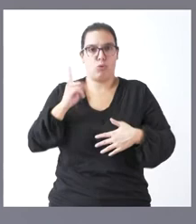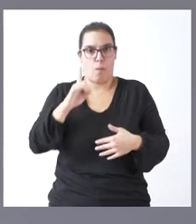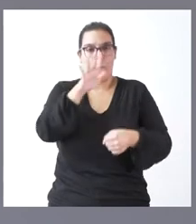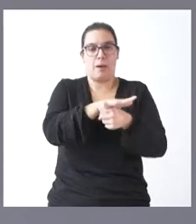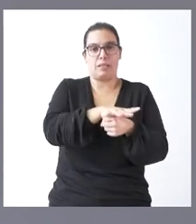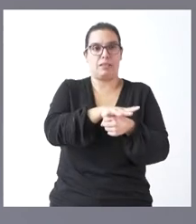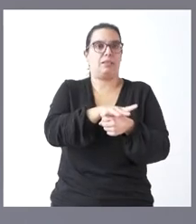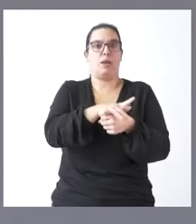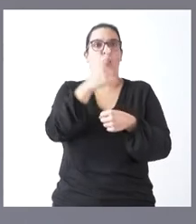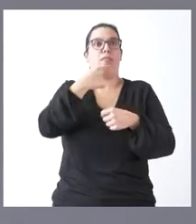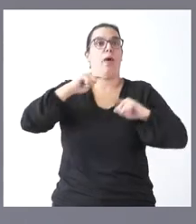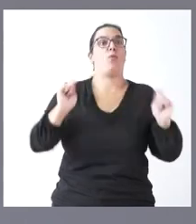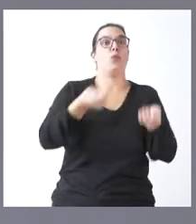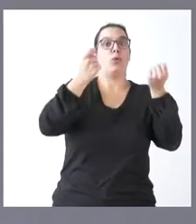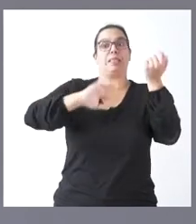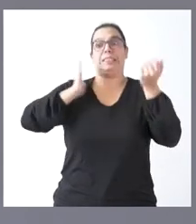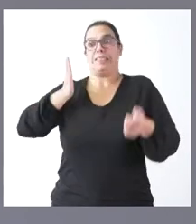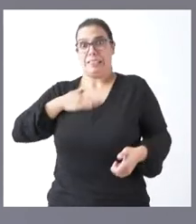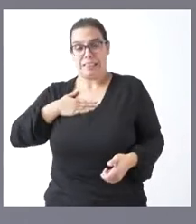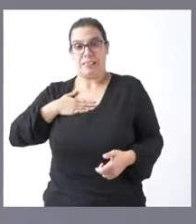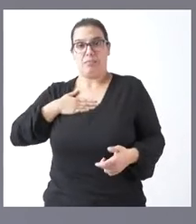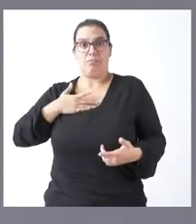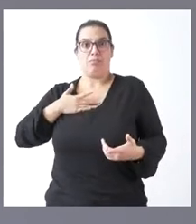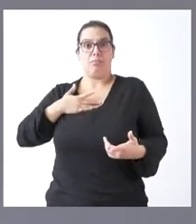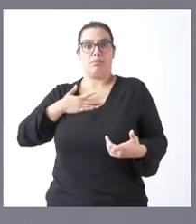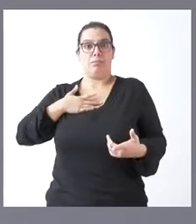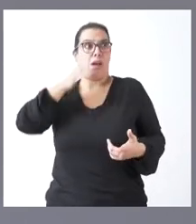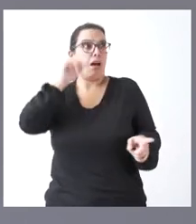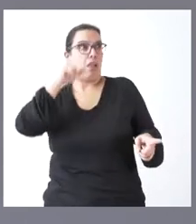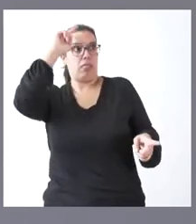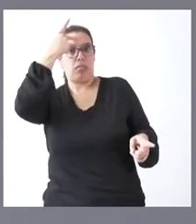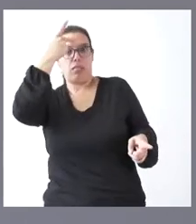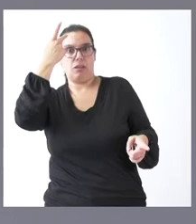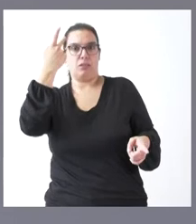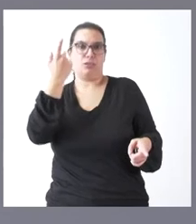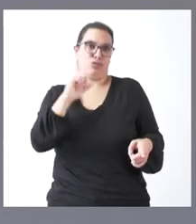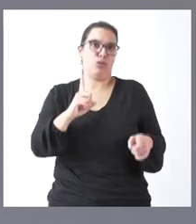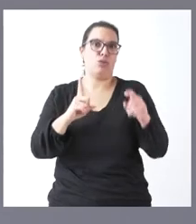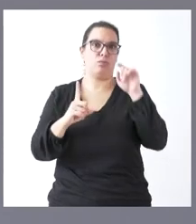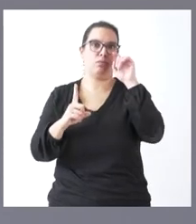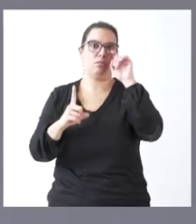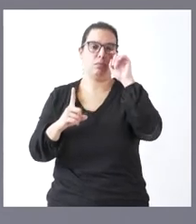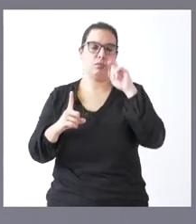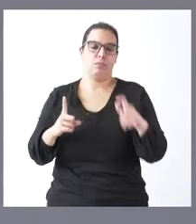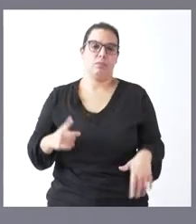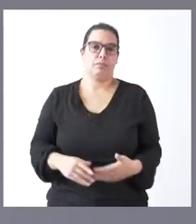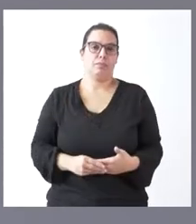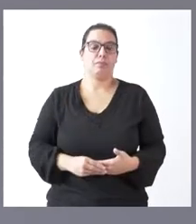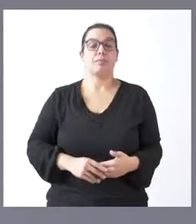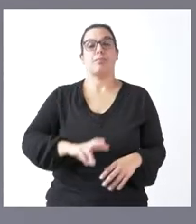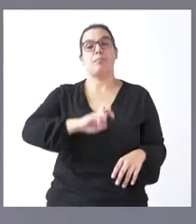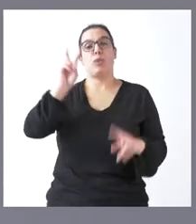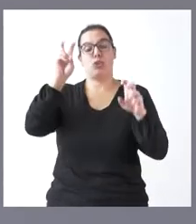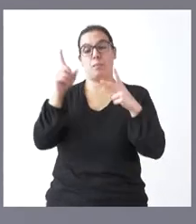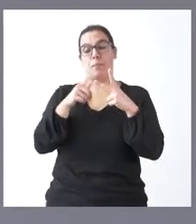alguien anuncia algo y el miércoles los que le escuchan cambian de opinión de aquello que han defendido en otras ocasiones no y el asunto